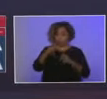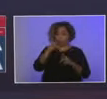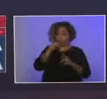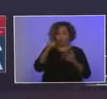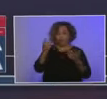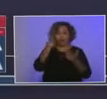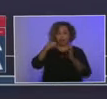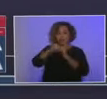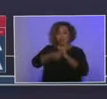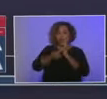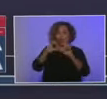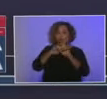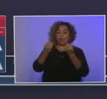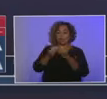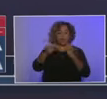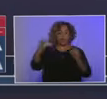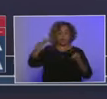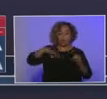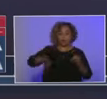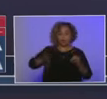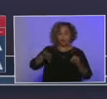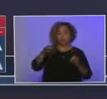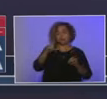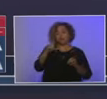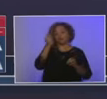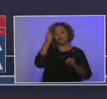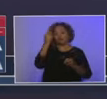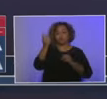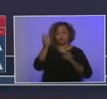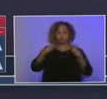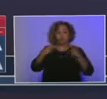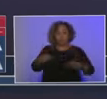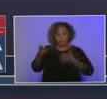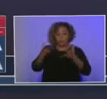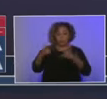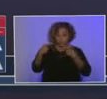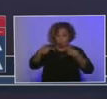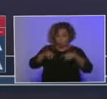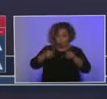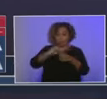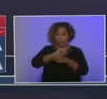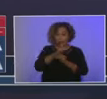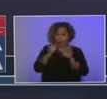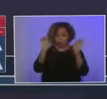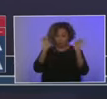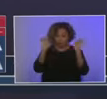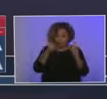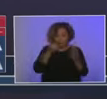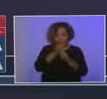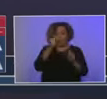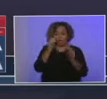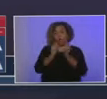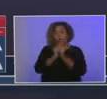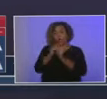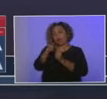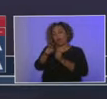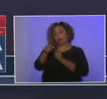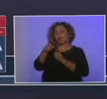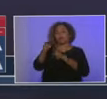A la organización sin fines de lucro Comprehensive Human Services, que durante la emergencia del COVID-19, junto al Centro de Ayuda